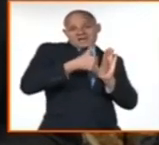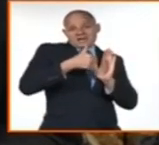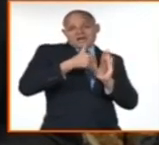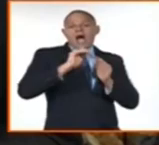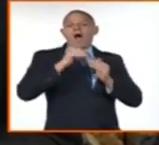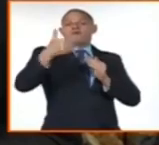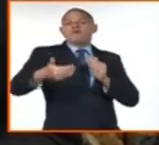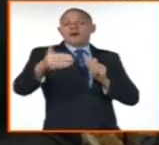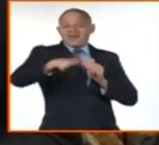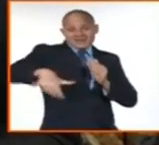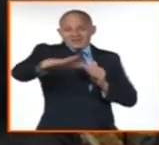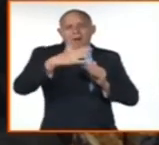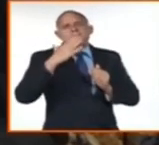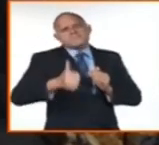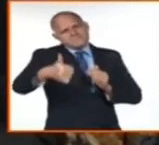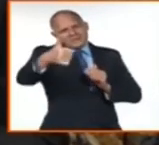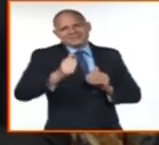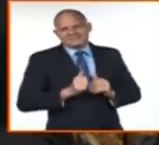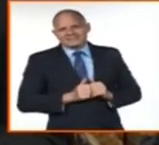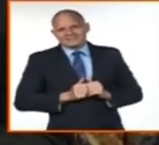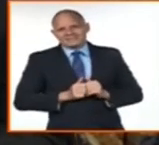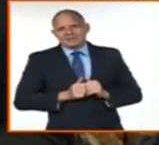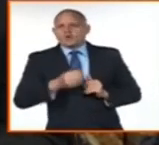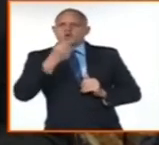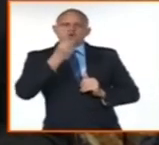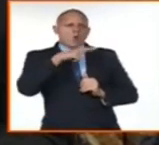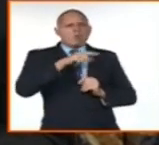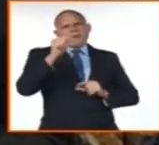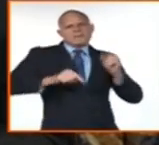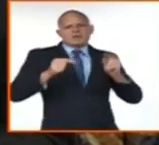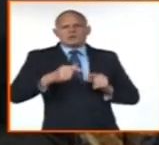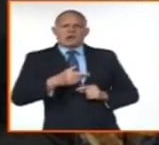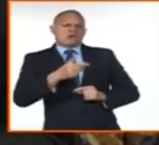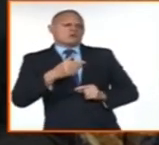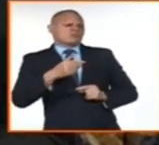vulgaridad, ni la banalidad, y que ese mundo virtual